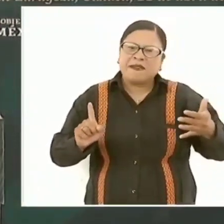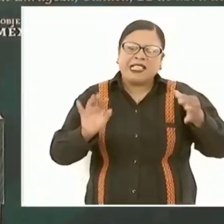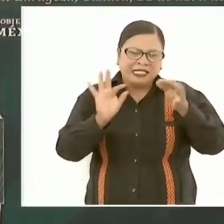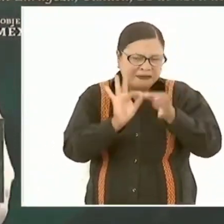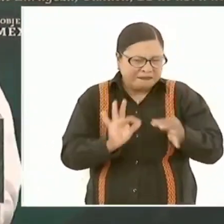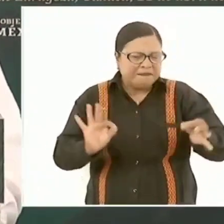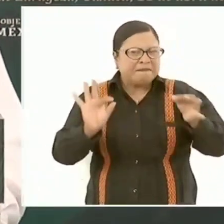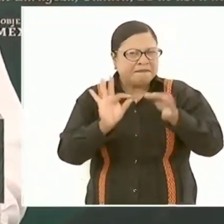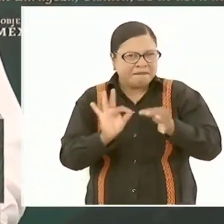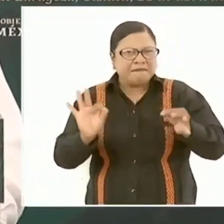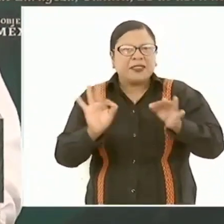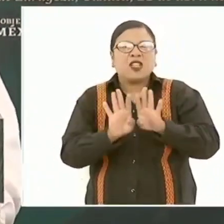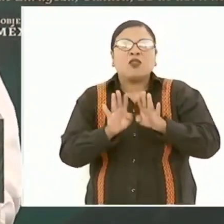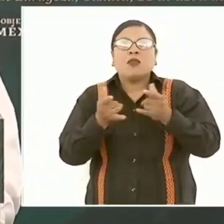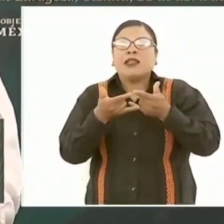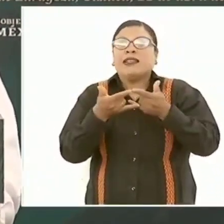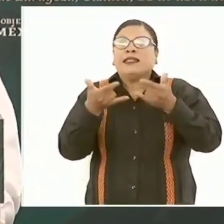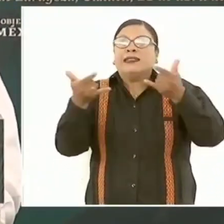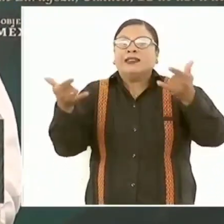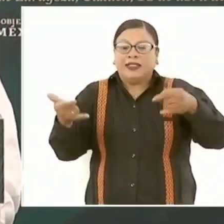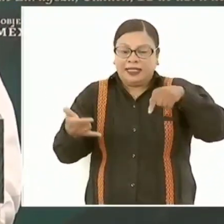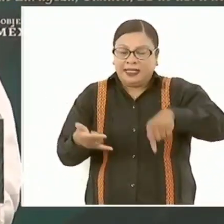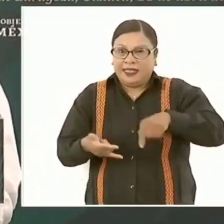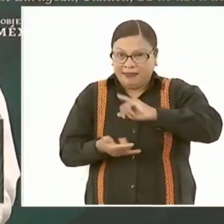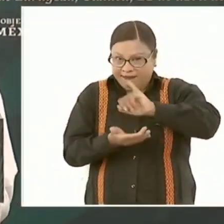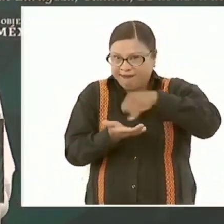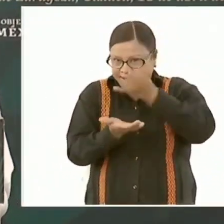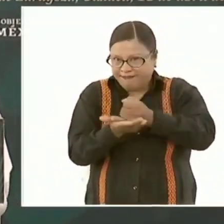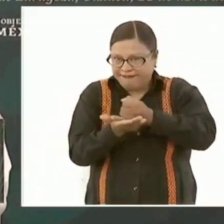narrando la historia de este pueblo,